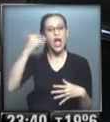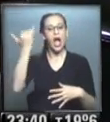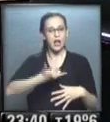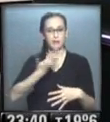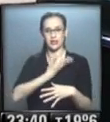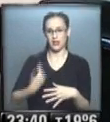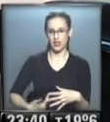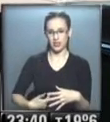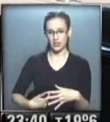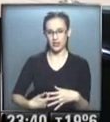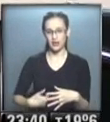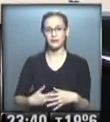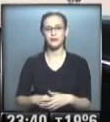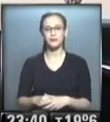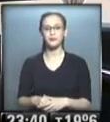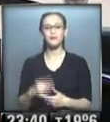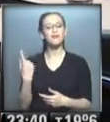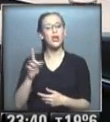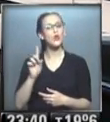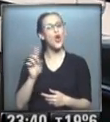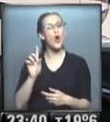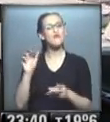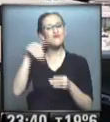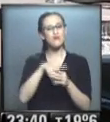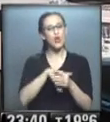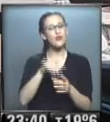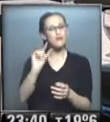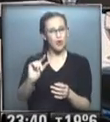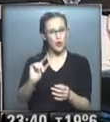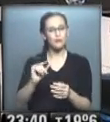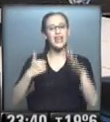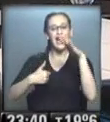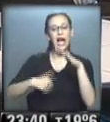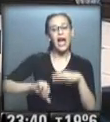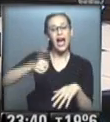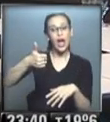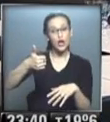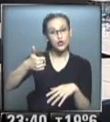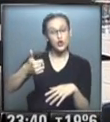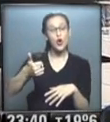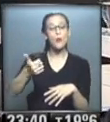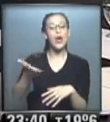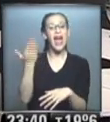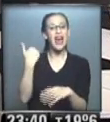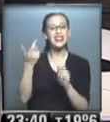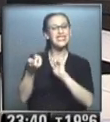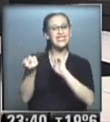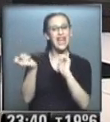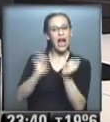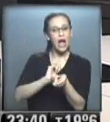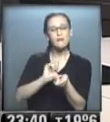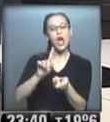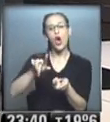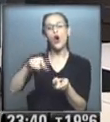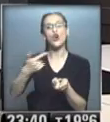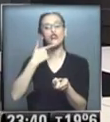tiene mayoría en el Parlamento. Justamente su fuerza es minoritaria, gana porque en ese momento todavía no existía el sistema de doble